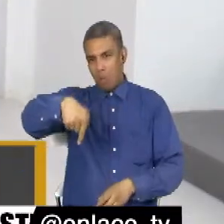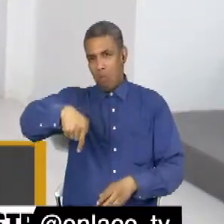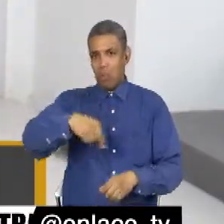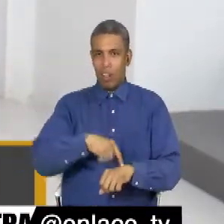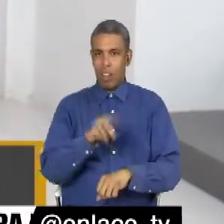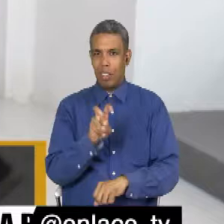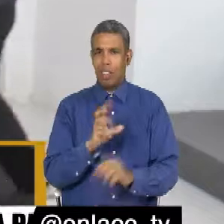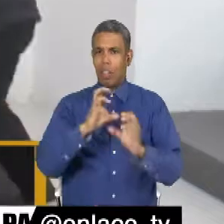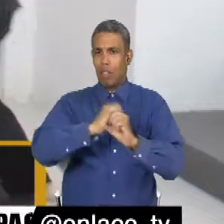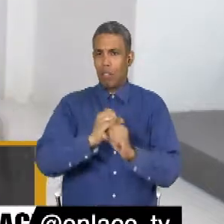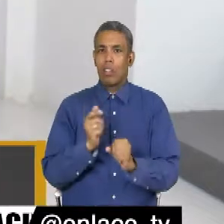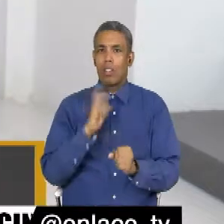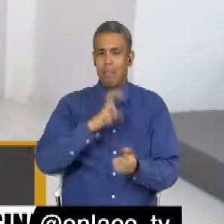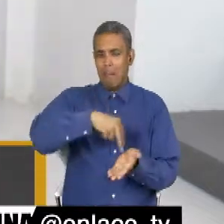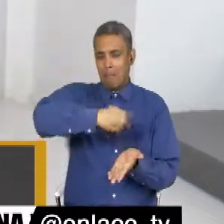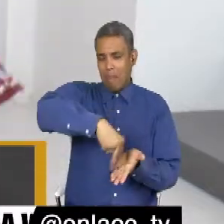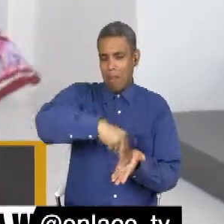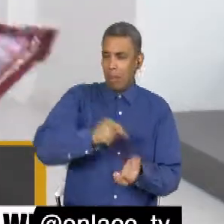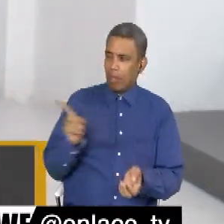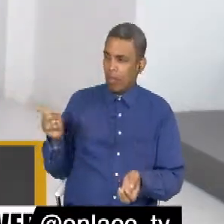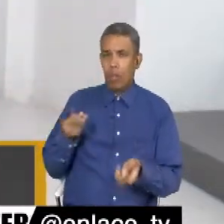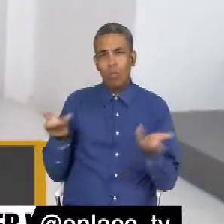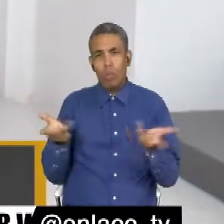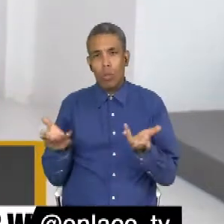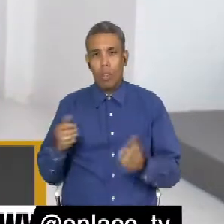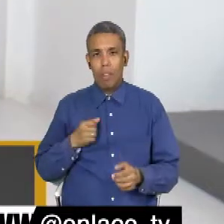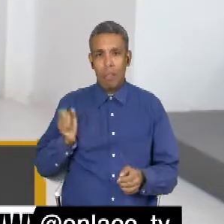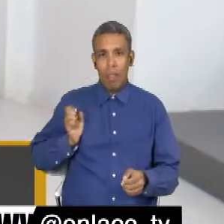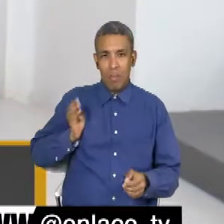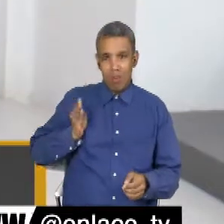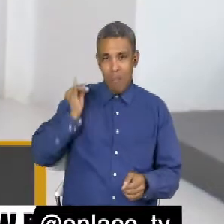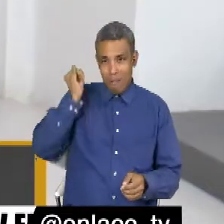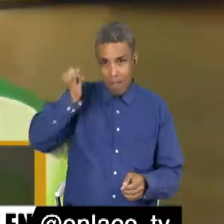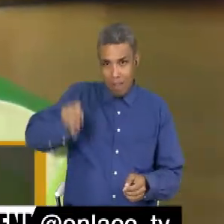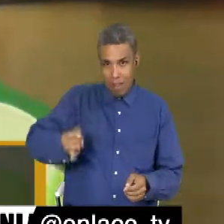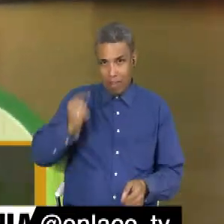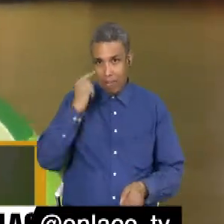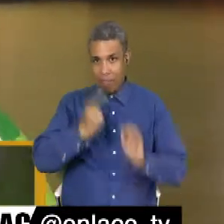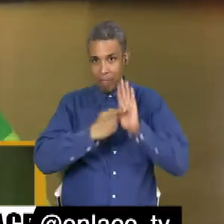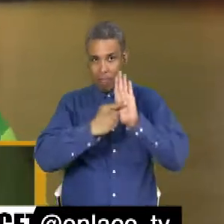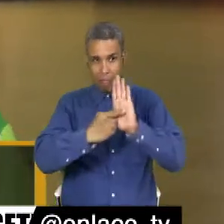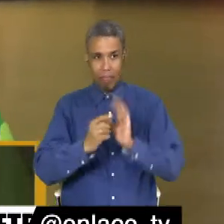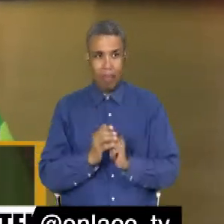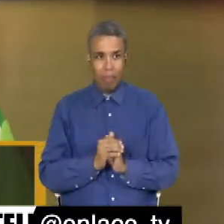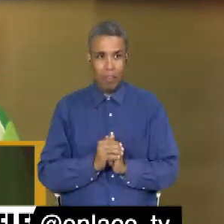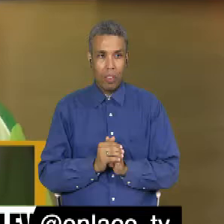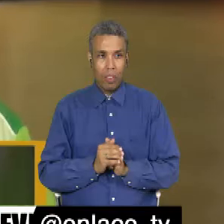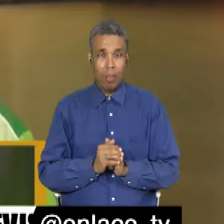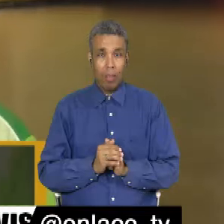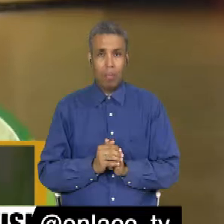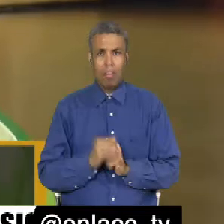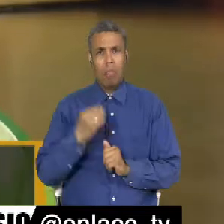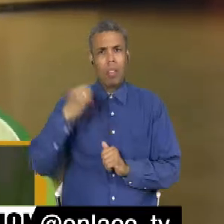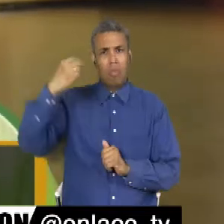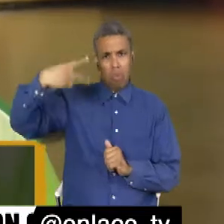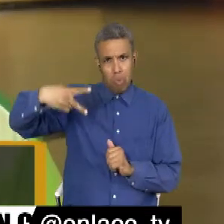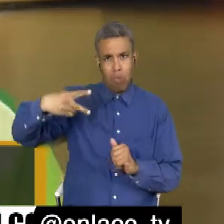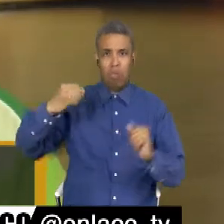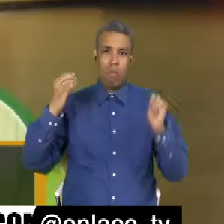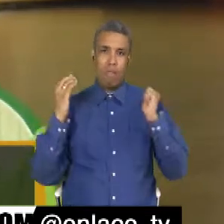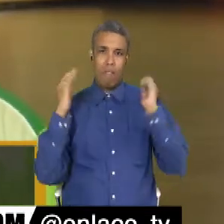de Danzas, un encuentro lleno de música y de mucho colorido, como lo expresa la maestra Mayra Gazabón. El segundo festival de baile folclórico por